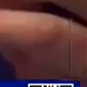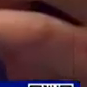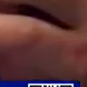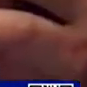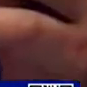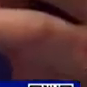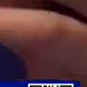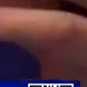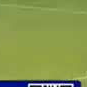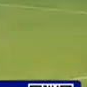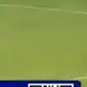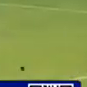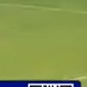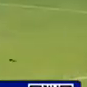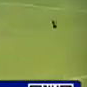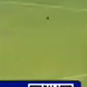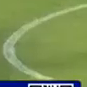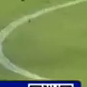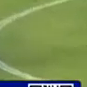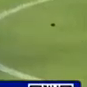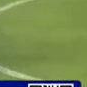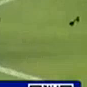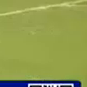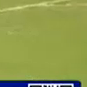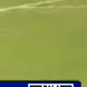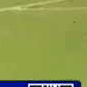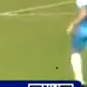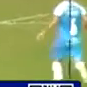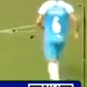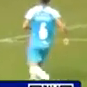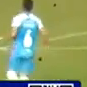Blumen, Atlético Palma Flor.